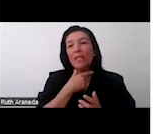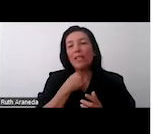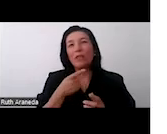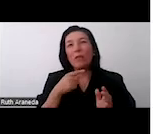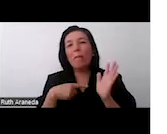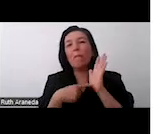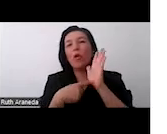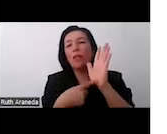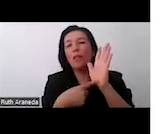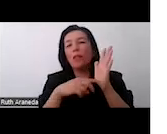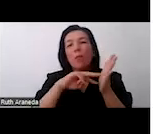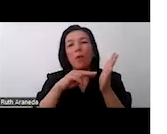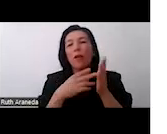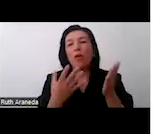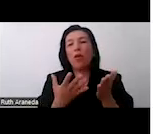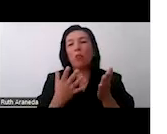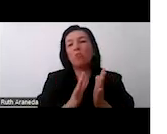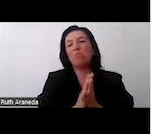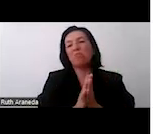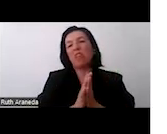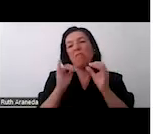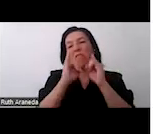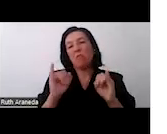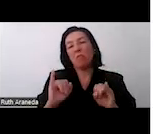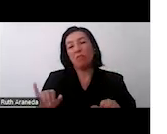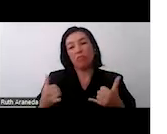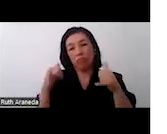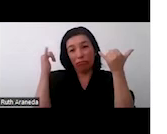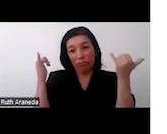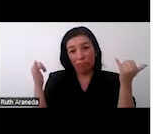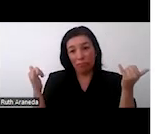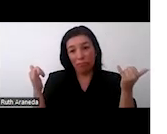visibilizar los problemas a través de una forma entretenida,